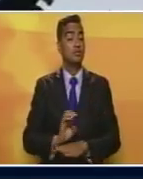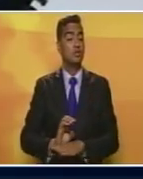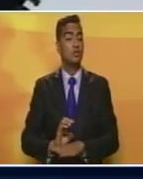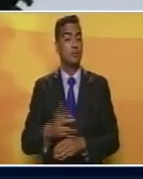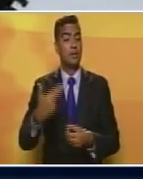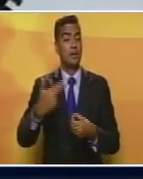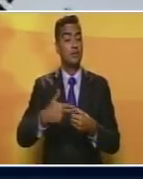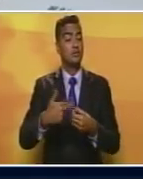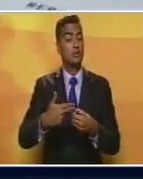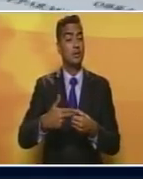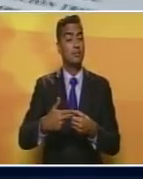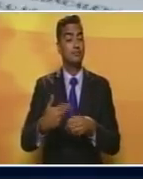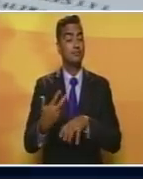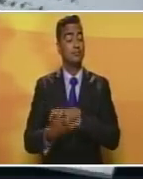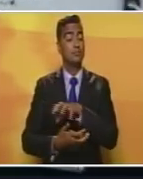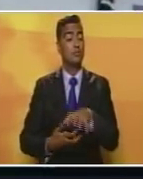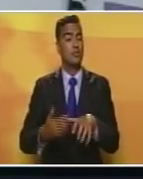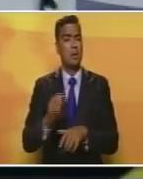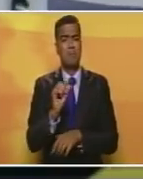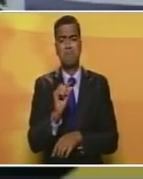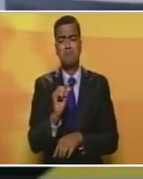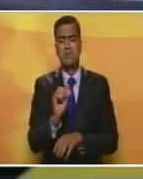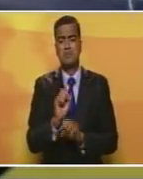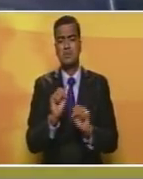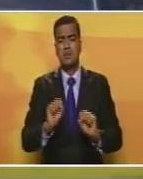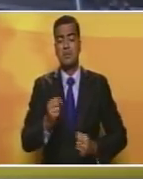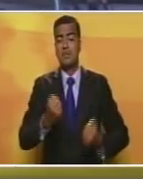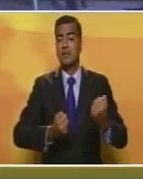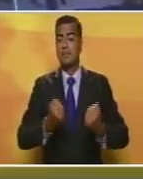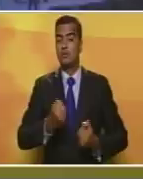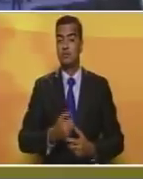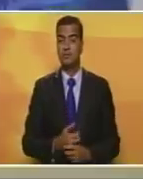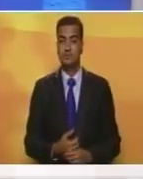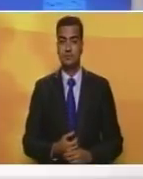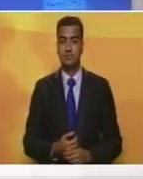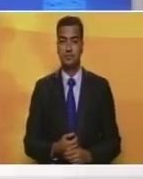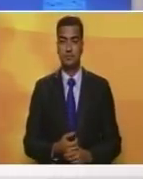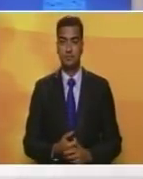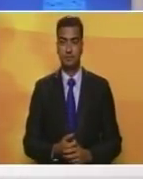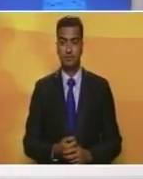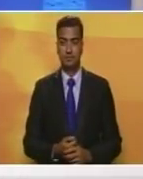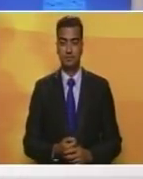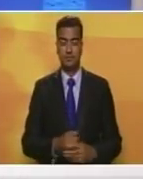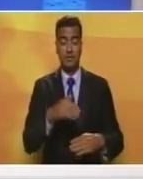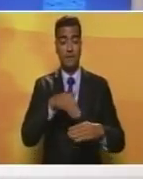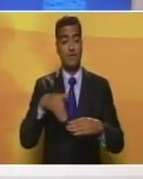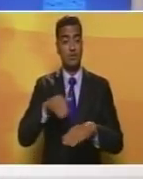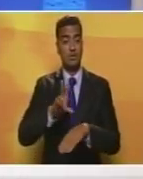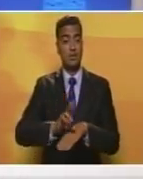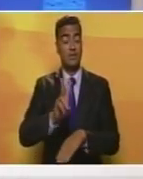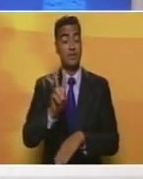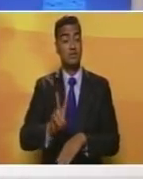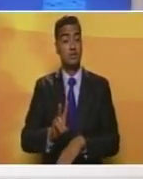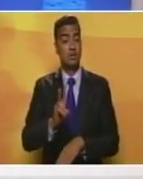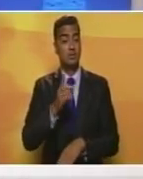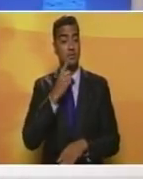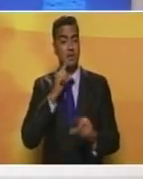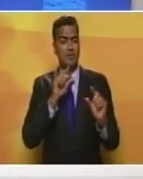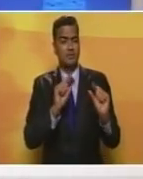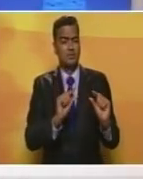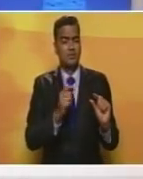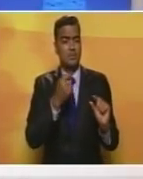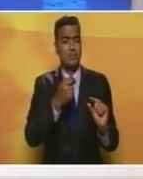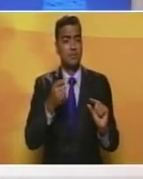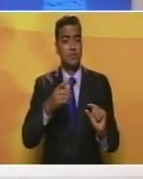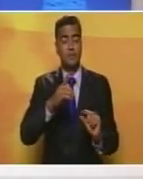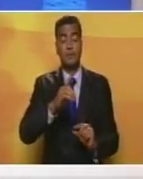que contradicen las posiciones. Destacó la gobernadora Lady Gómez que según conversaciones con PDVSA, la aparición